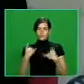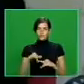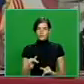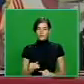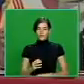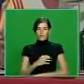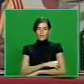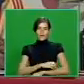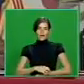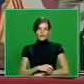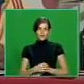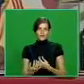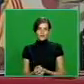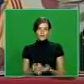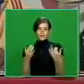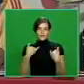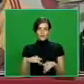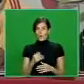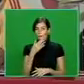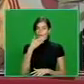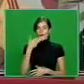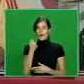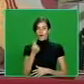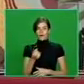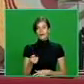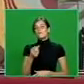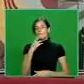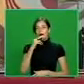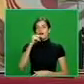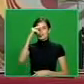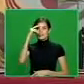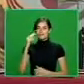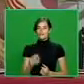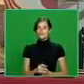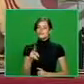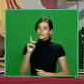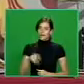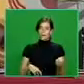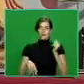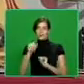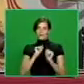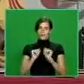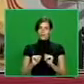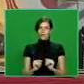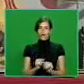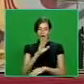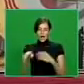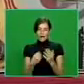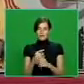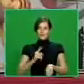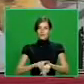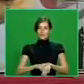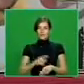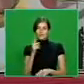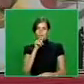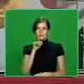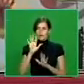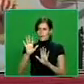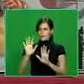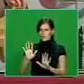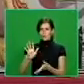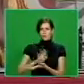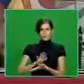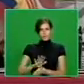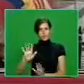gato el hijo salió mejor cazador que el padre y también se defendió hasta un momento dado la entrevista Le dijo un momento un momento